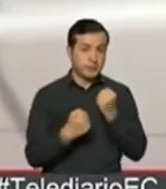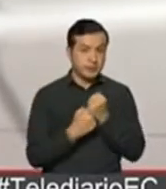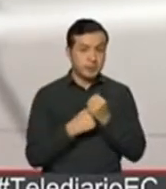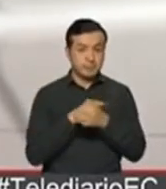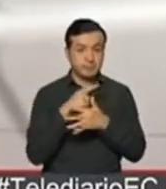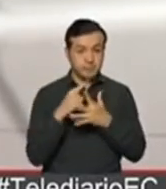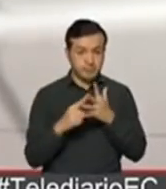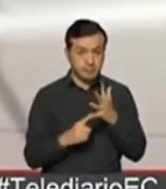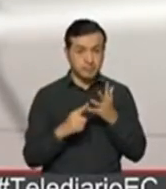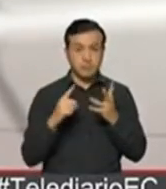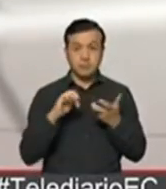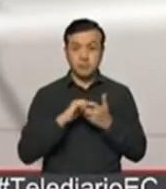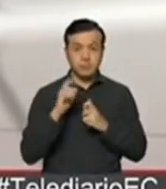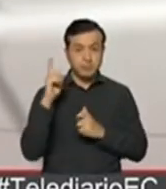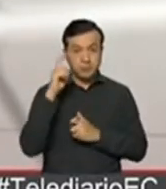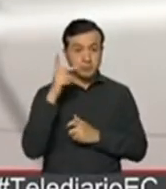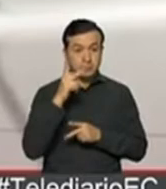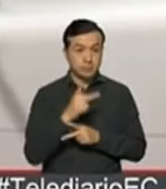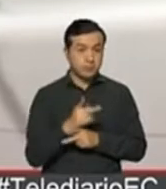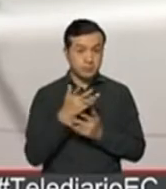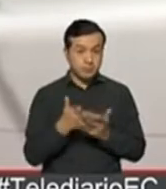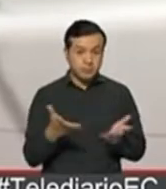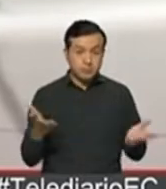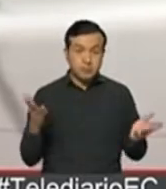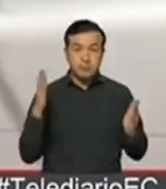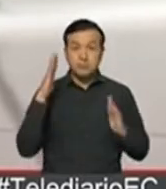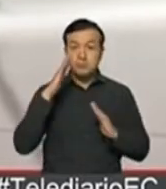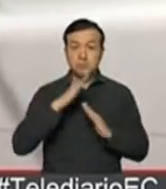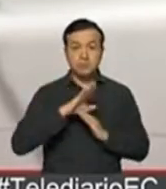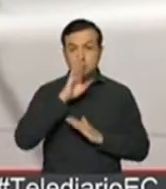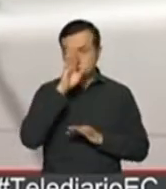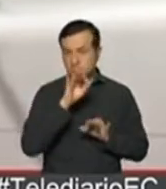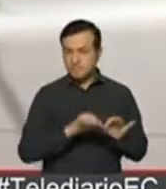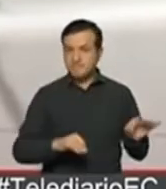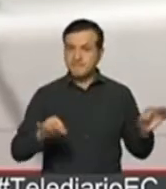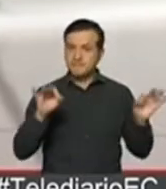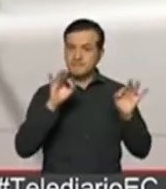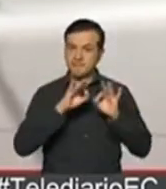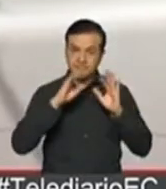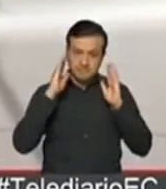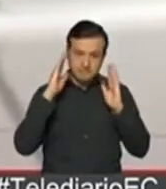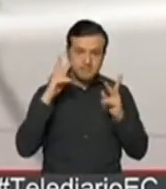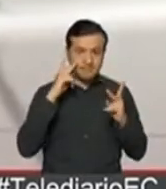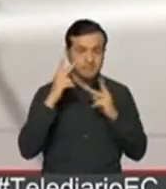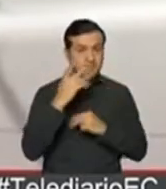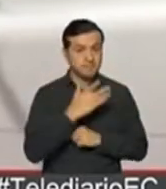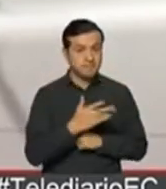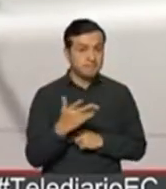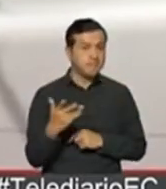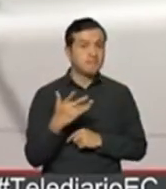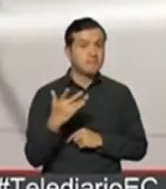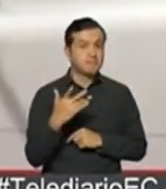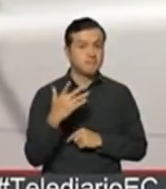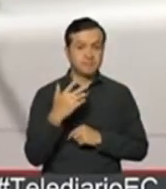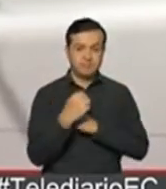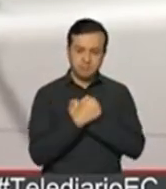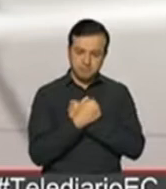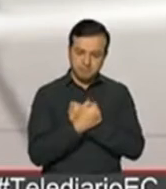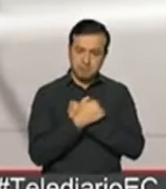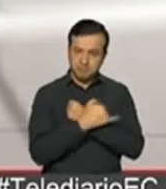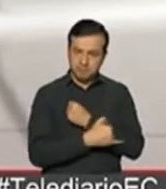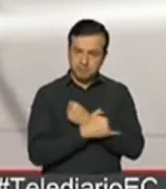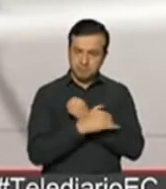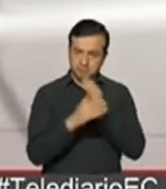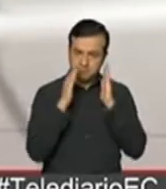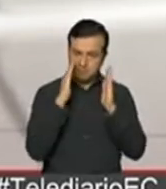desastres naturales cómo conservar esa paz seguir haciendo lo que hacemos y ver lo que significa ser un patriota y